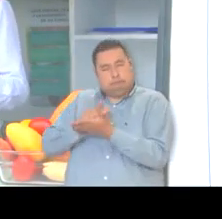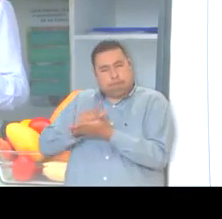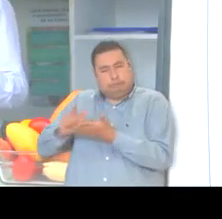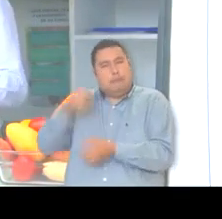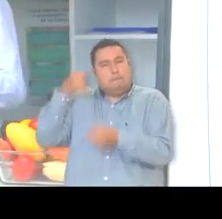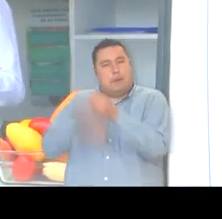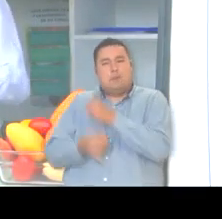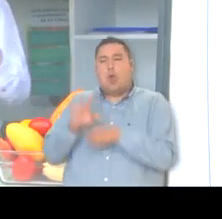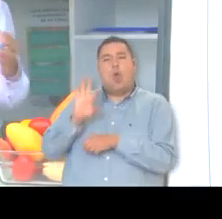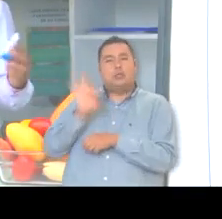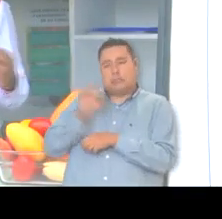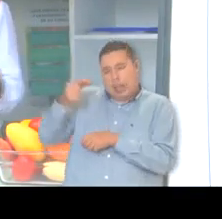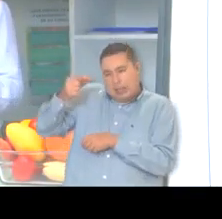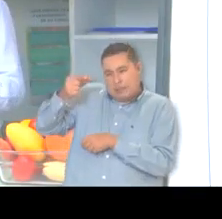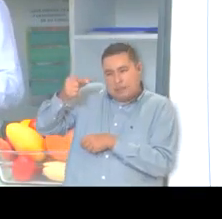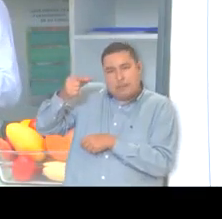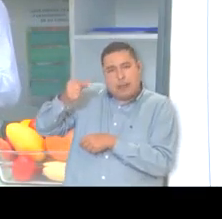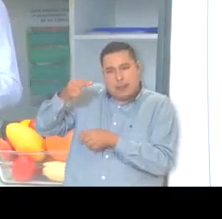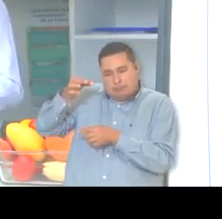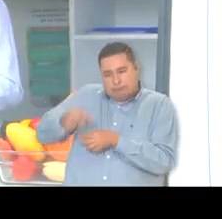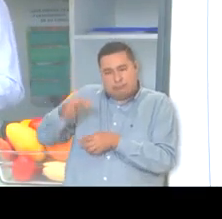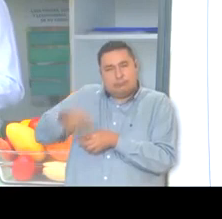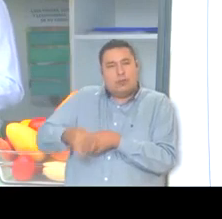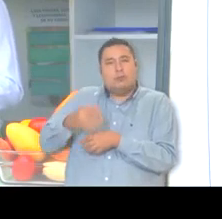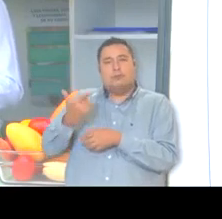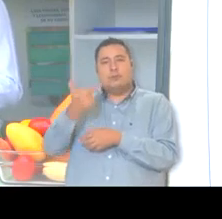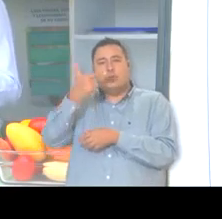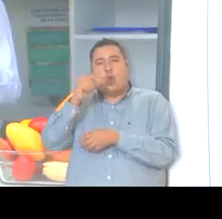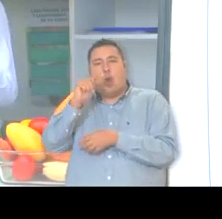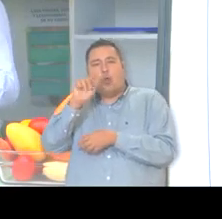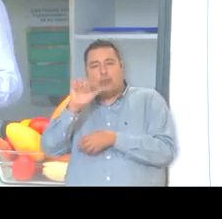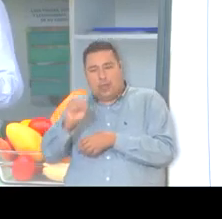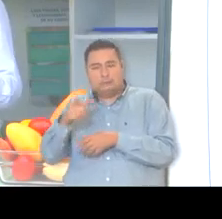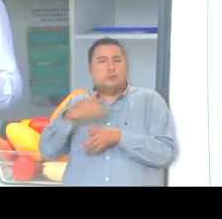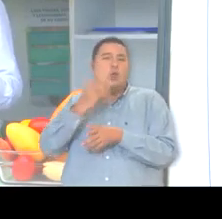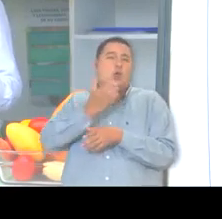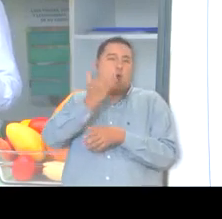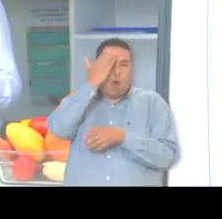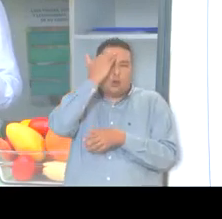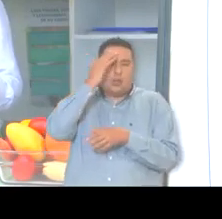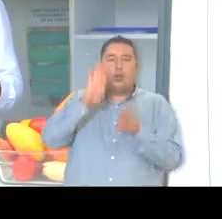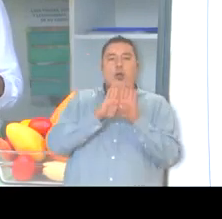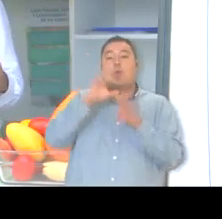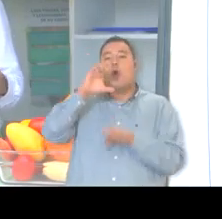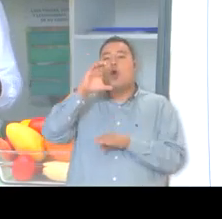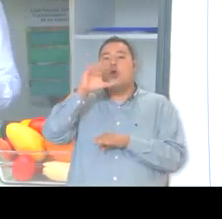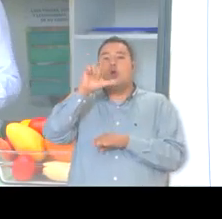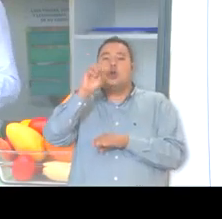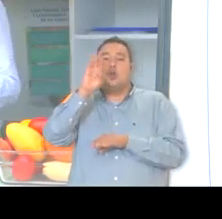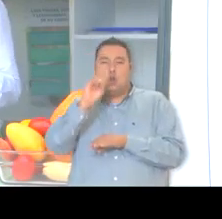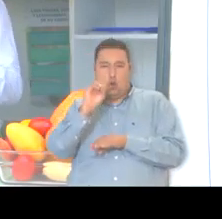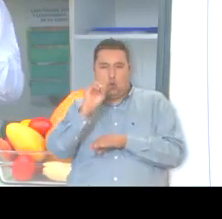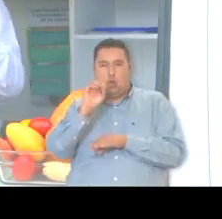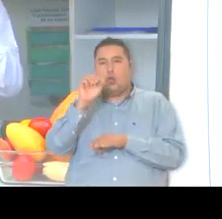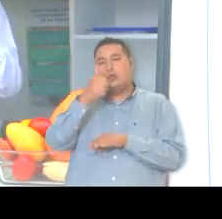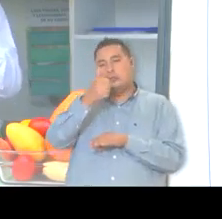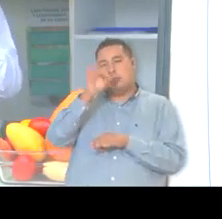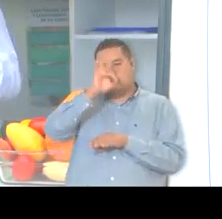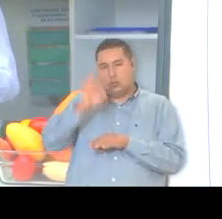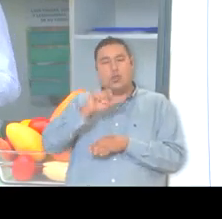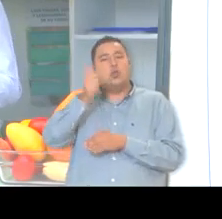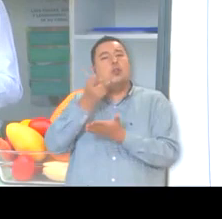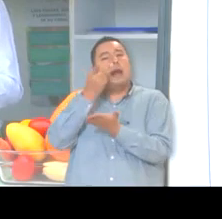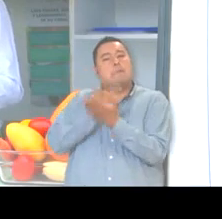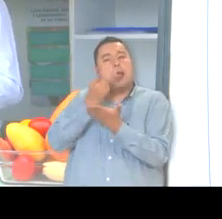pueden ser algunos químicos, algunos orgánicos, etc. Entre los más conocidos pues tenemos el cloro comercial al 6% y la plata